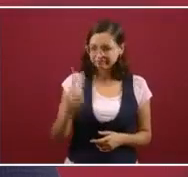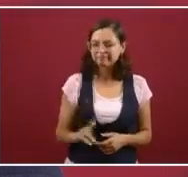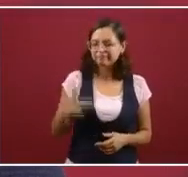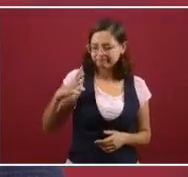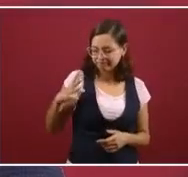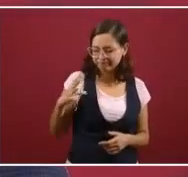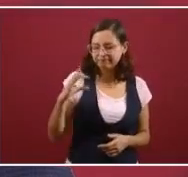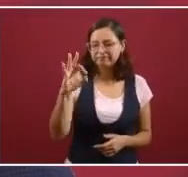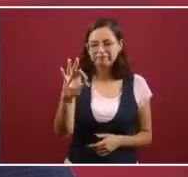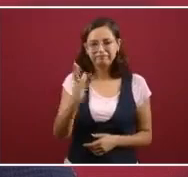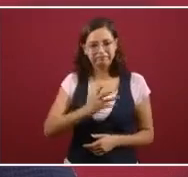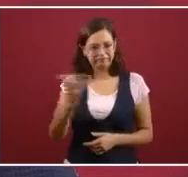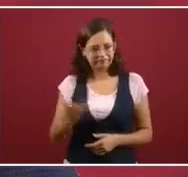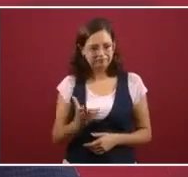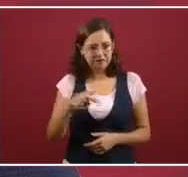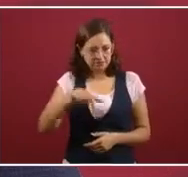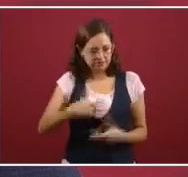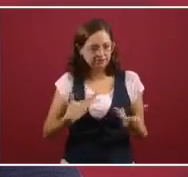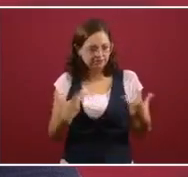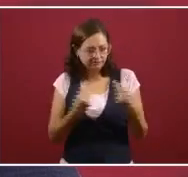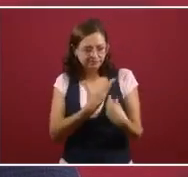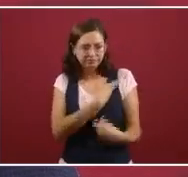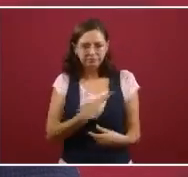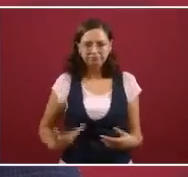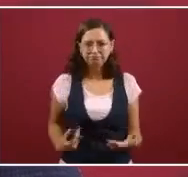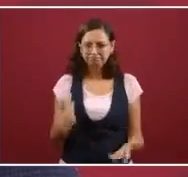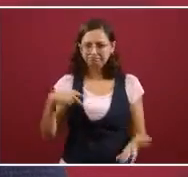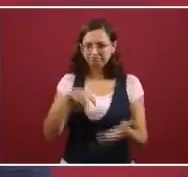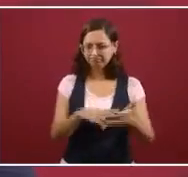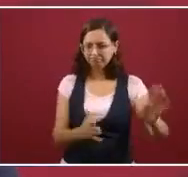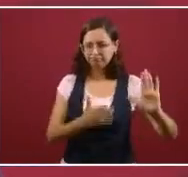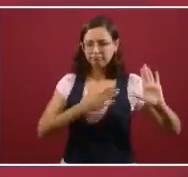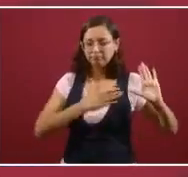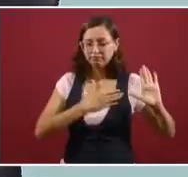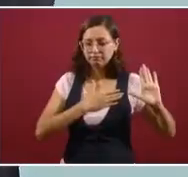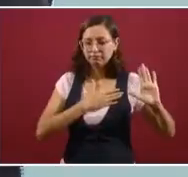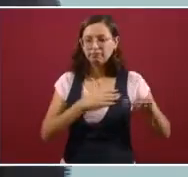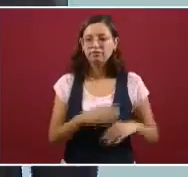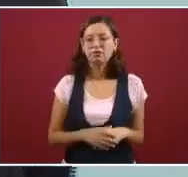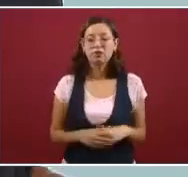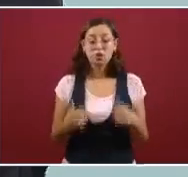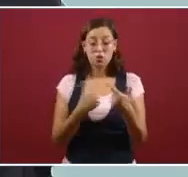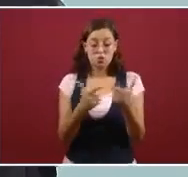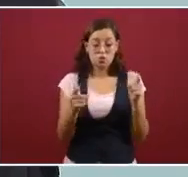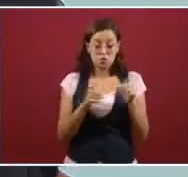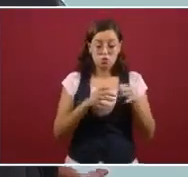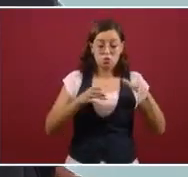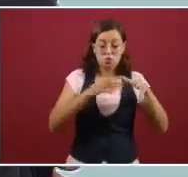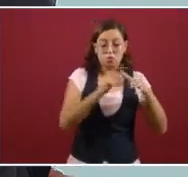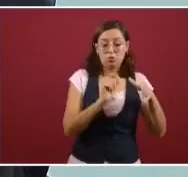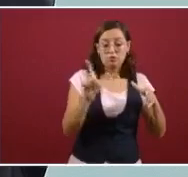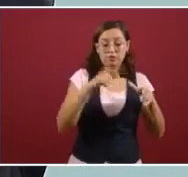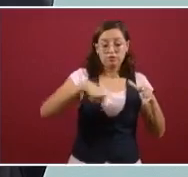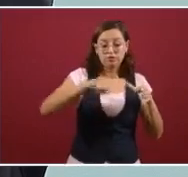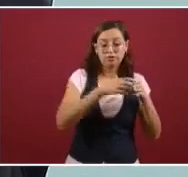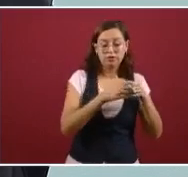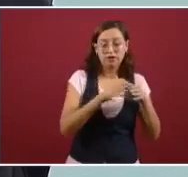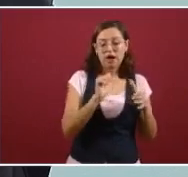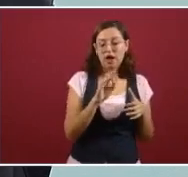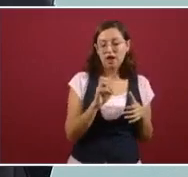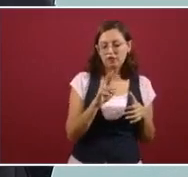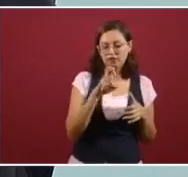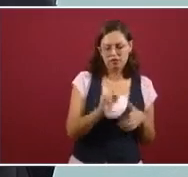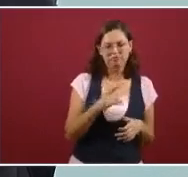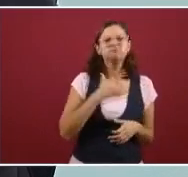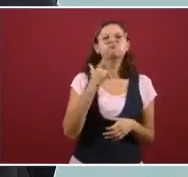usted, presidente, para hacer este compromiso. En el gremio coincidimos con el planteamiento de mejorar las